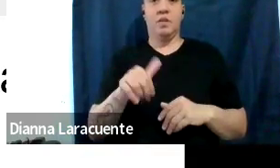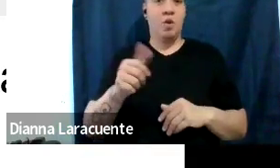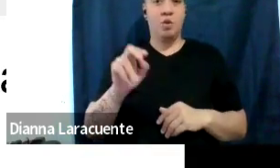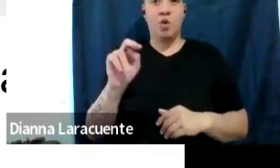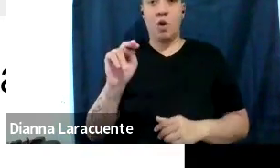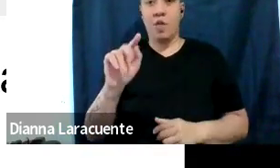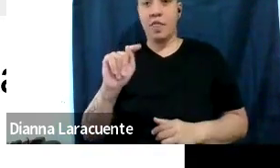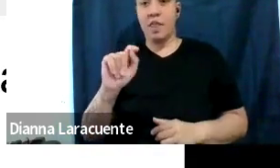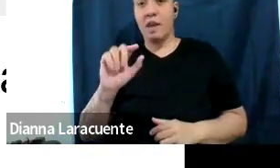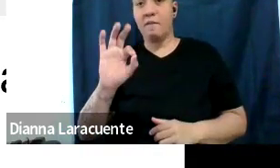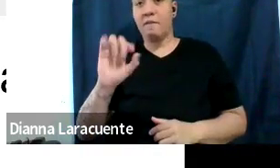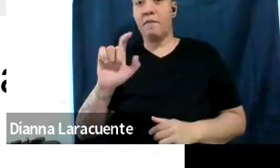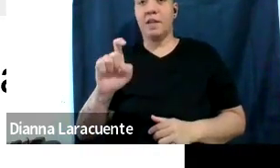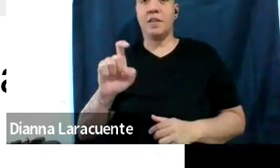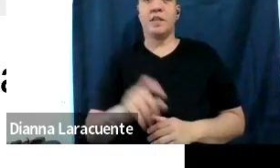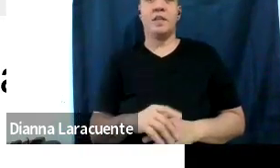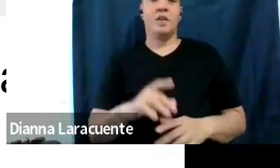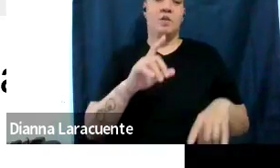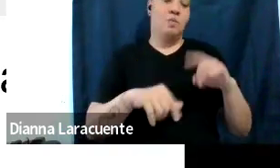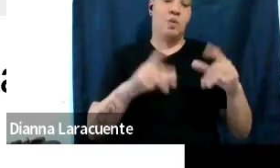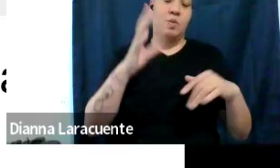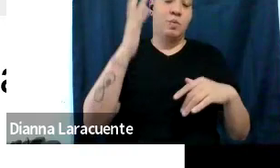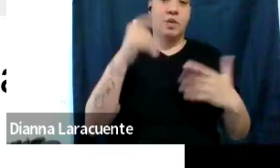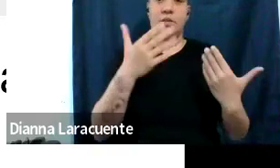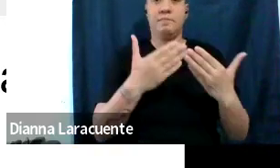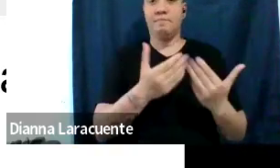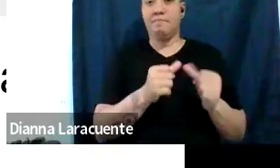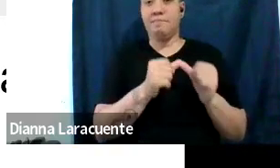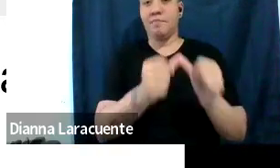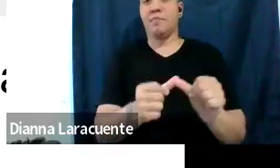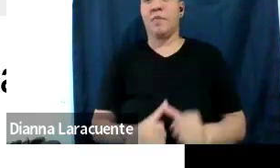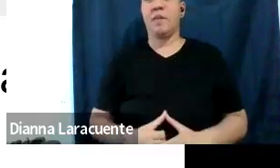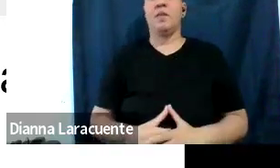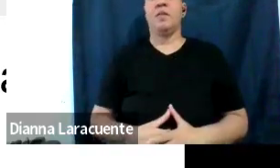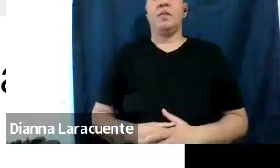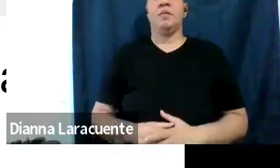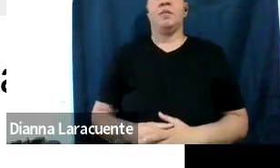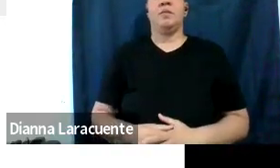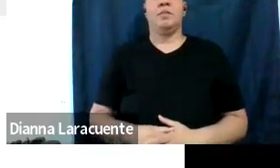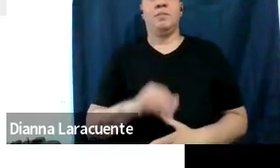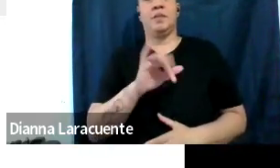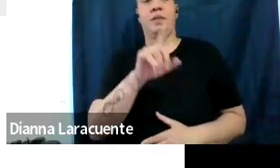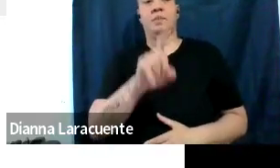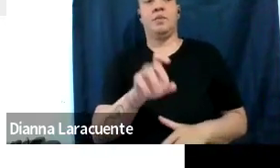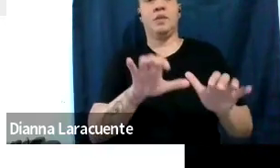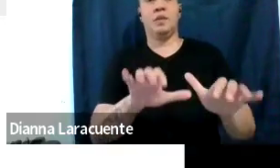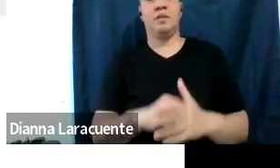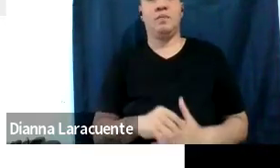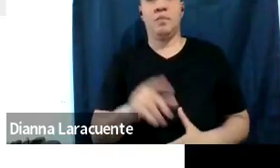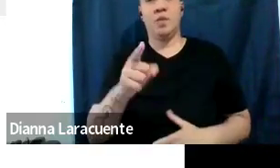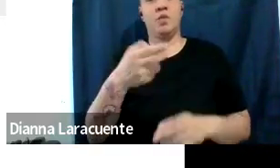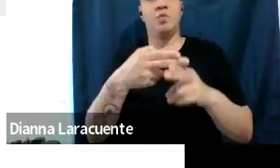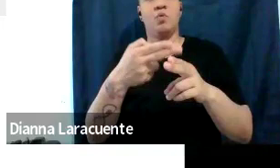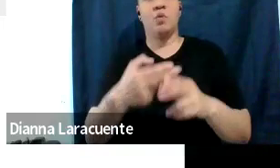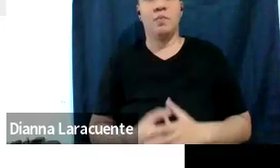eso nada más no puedo porque entonces sigue para adelante. Pero lo que pasó, miren la pregunta que le hacen, su nombre,